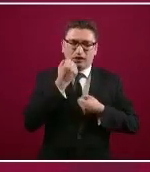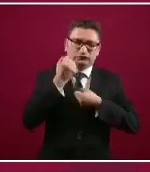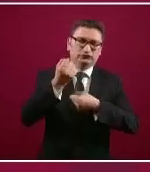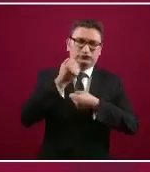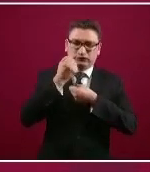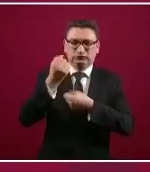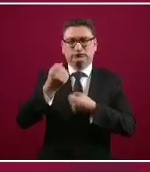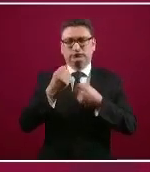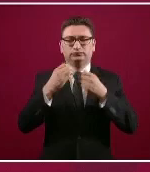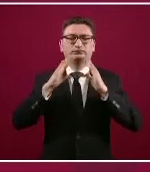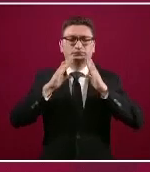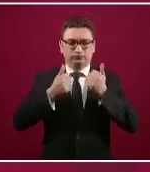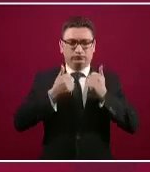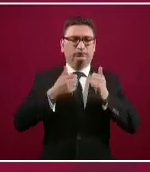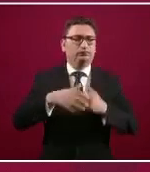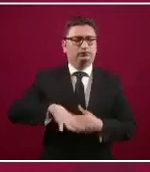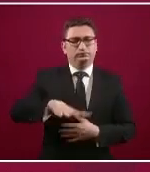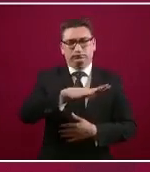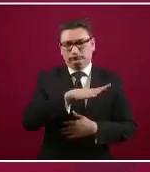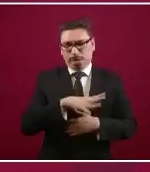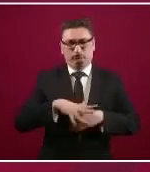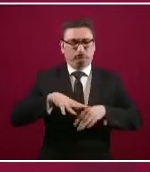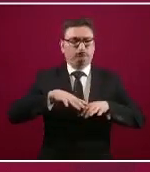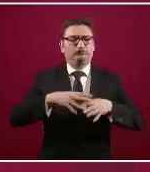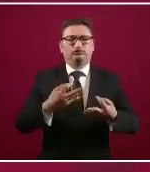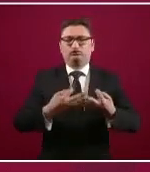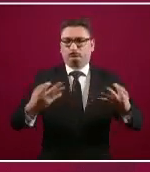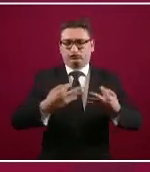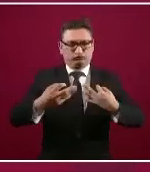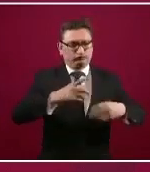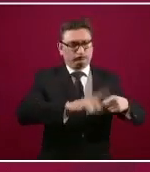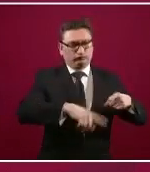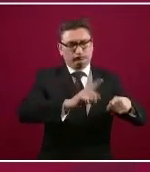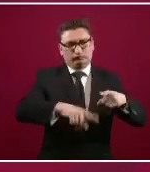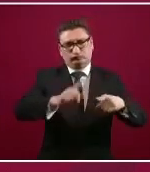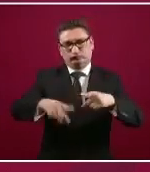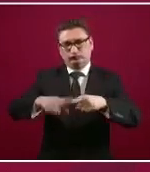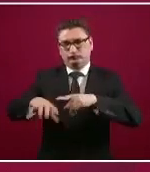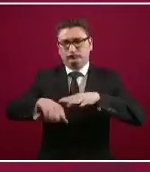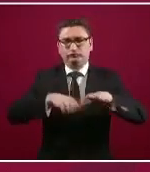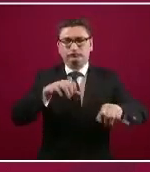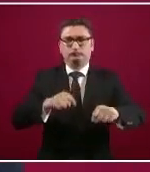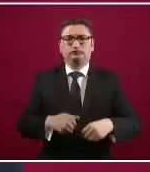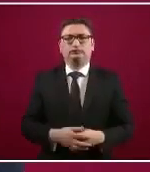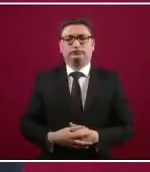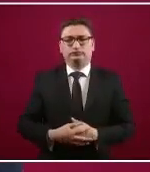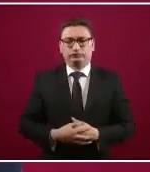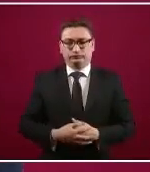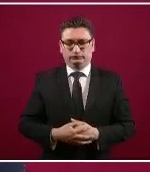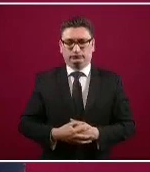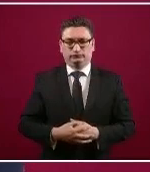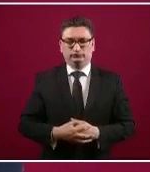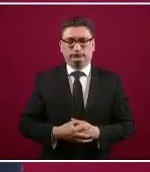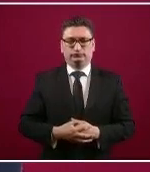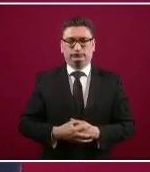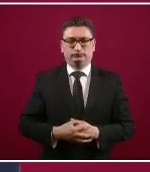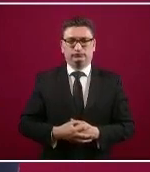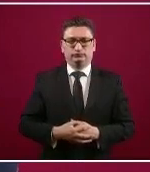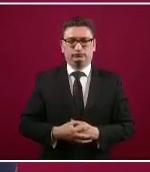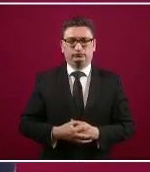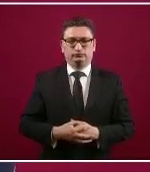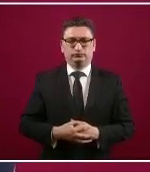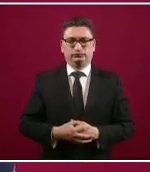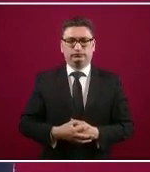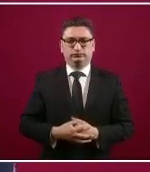las haciendas invadían las tierras de los pueblos.